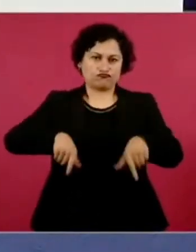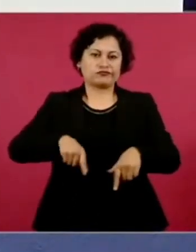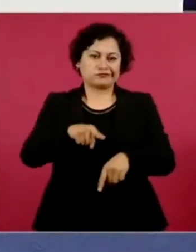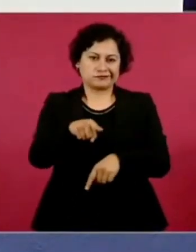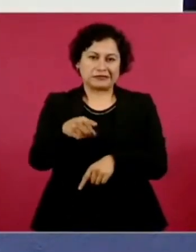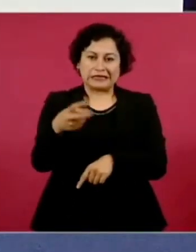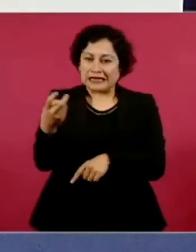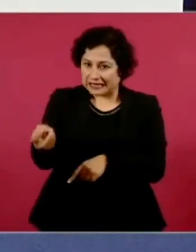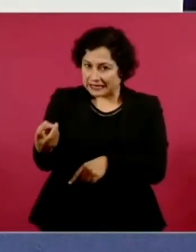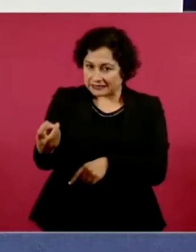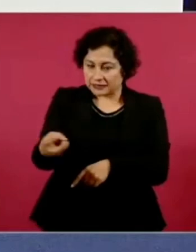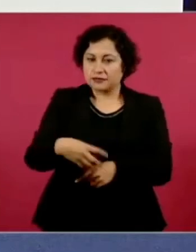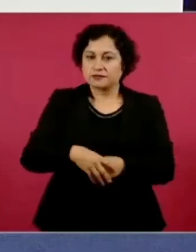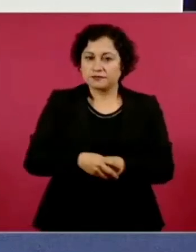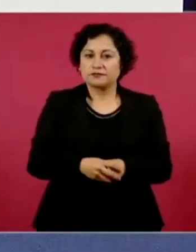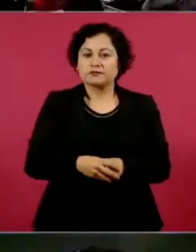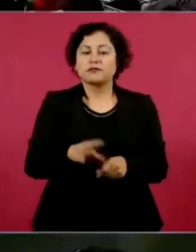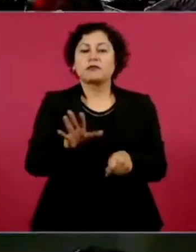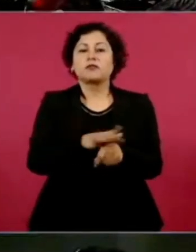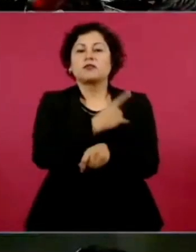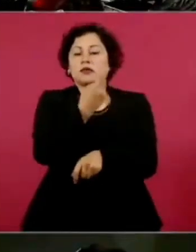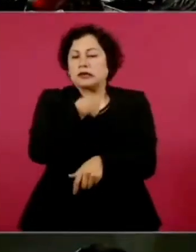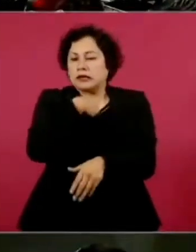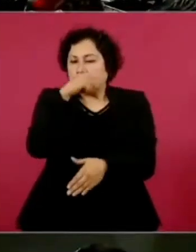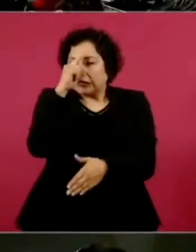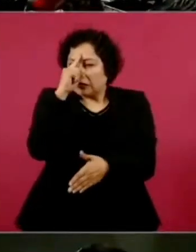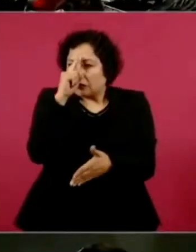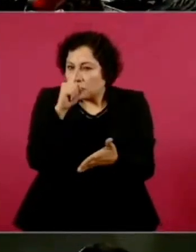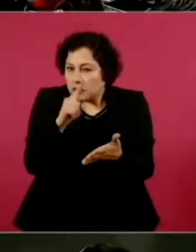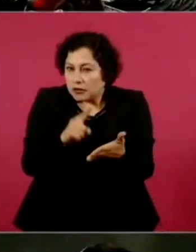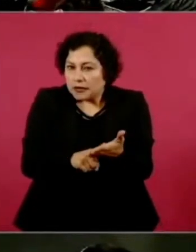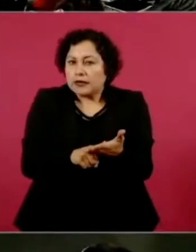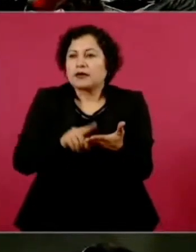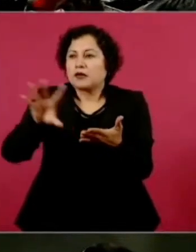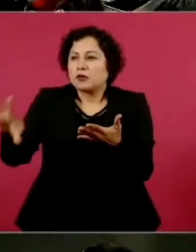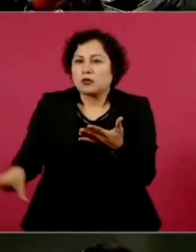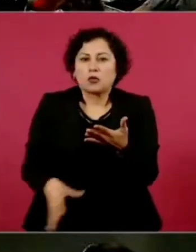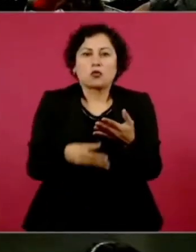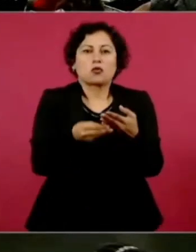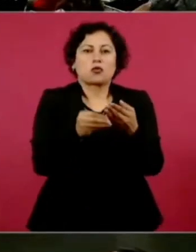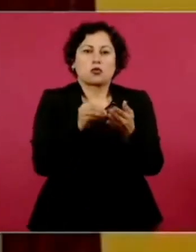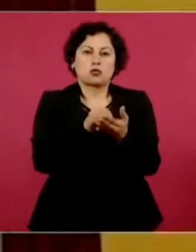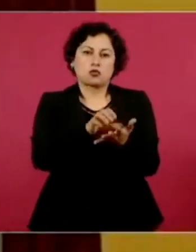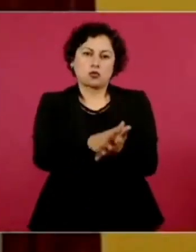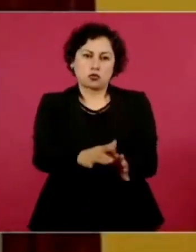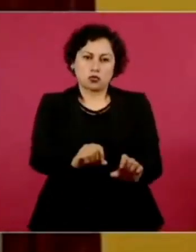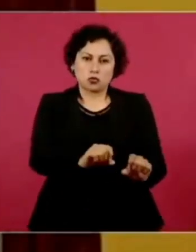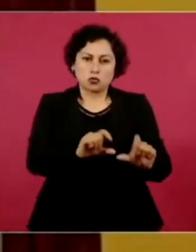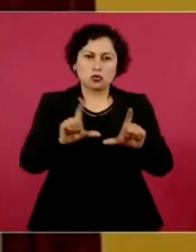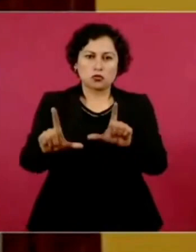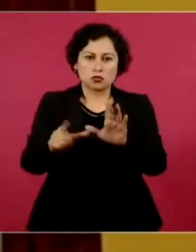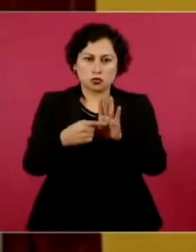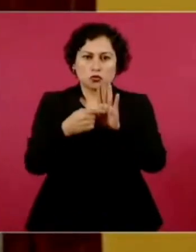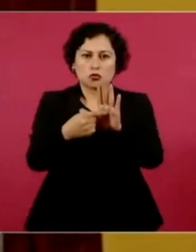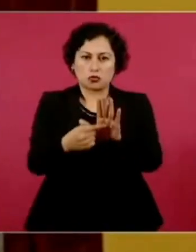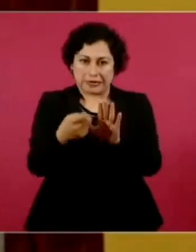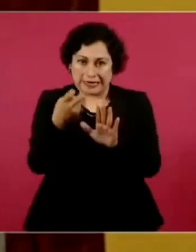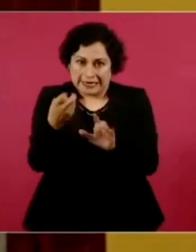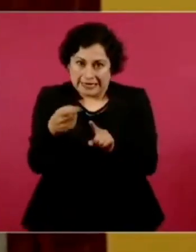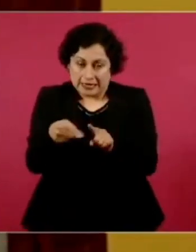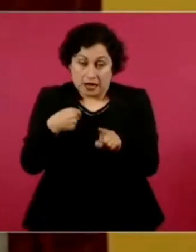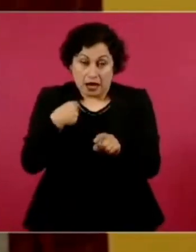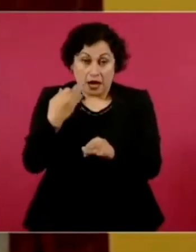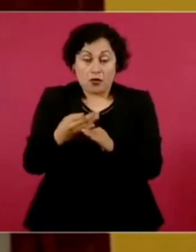esa. Porque yo creo que hacen es una combinación. Ajá, es una combinación de esto con otras